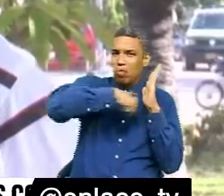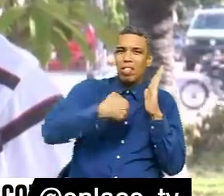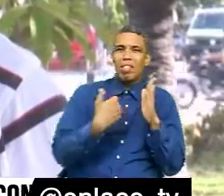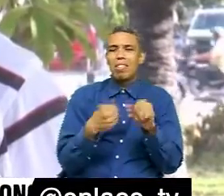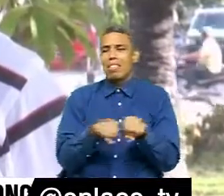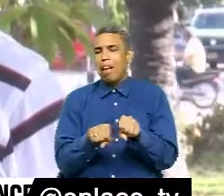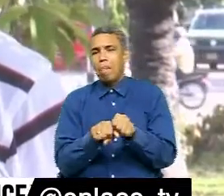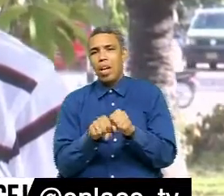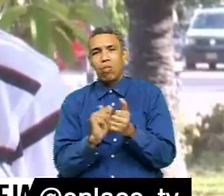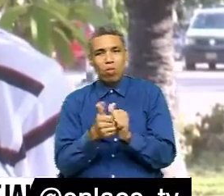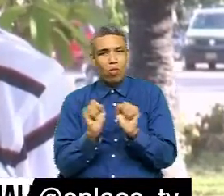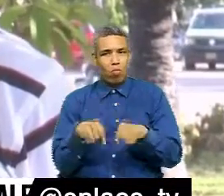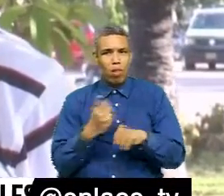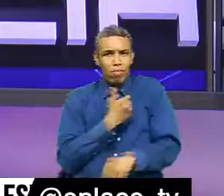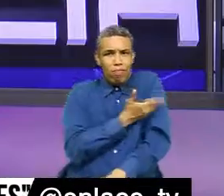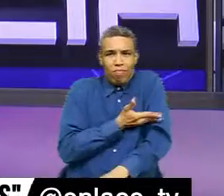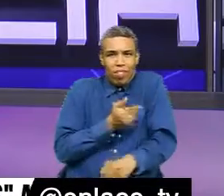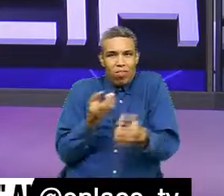camiseta.